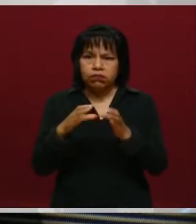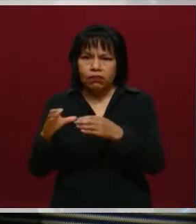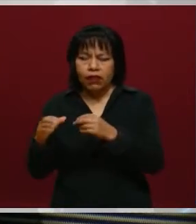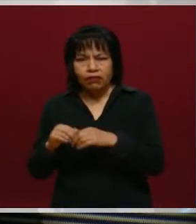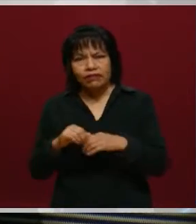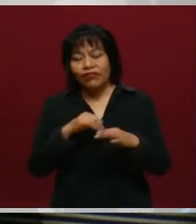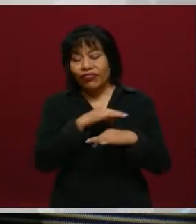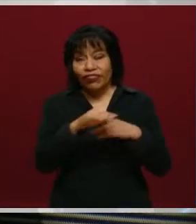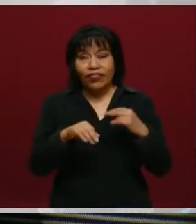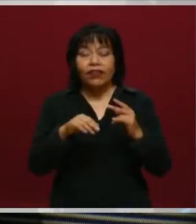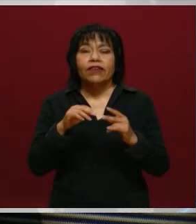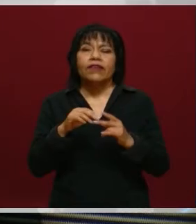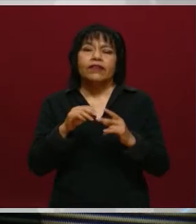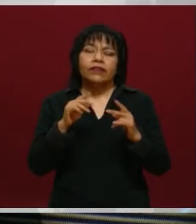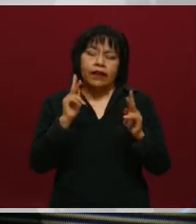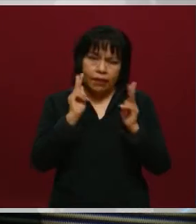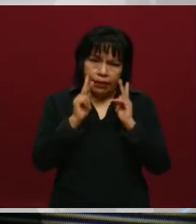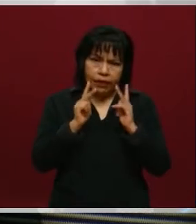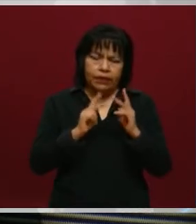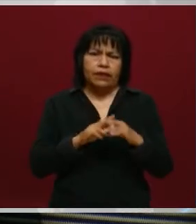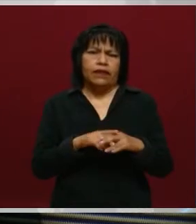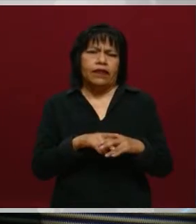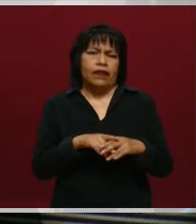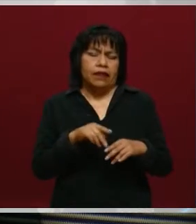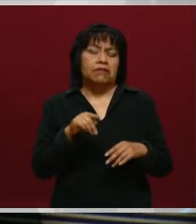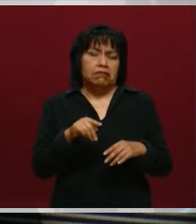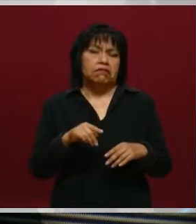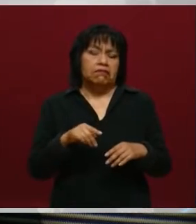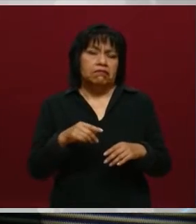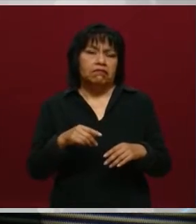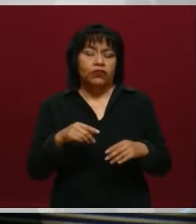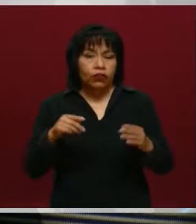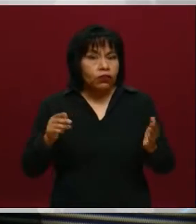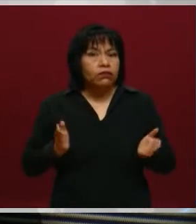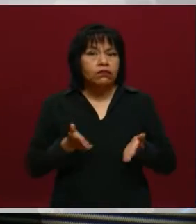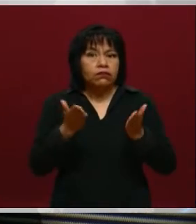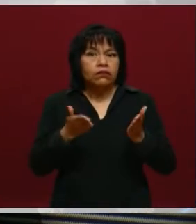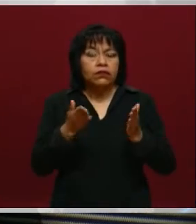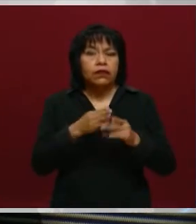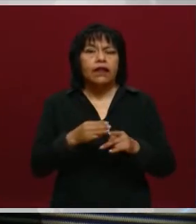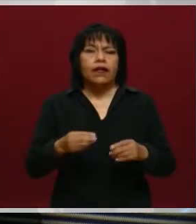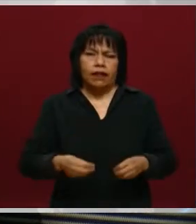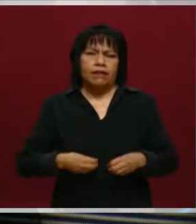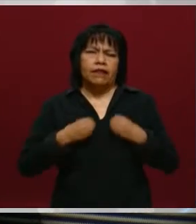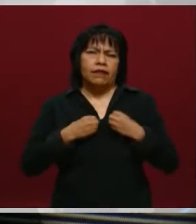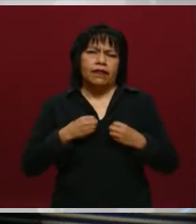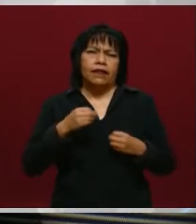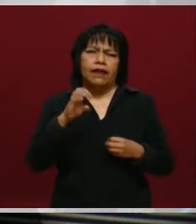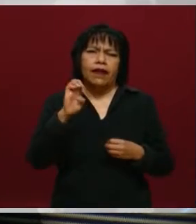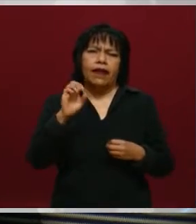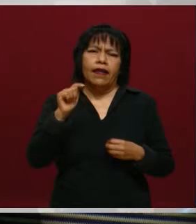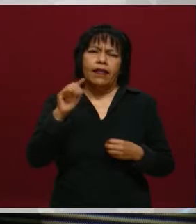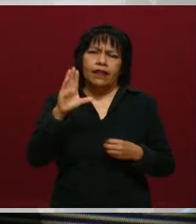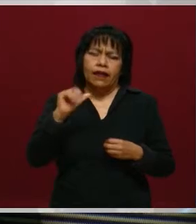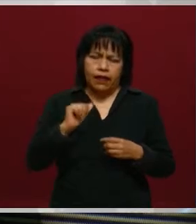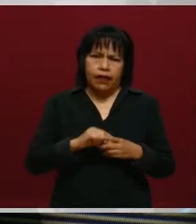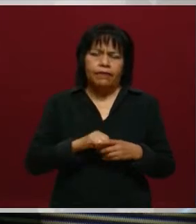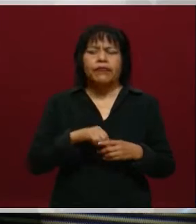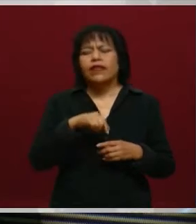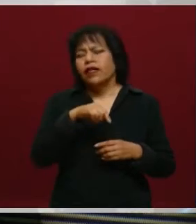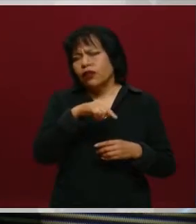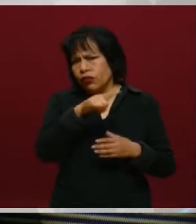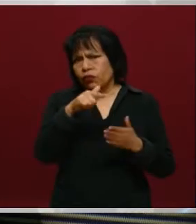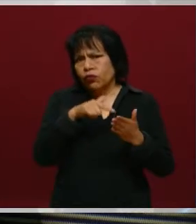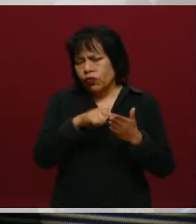contentos y muy motivados a aplicar a vivir la ética desde los espacios en los que ellos se desenvuelven